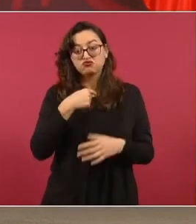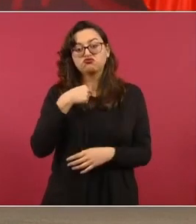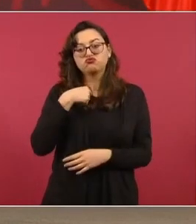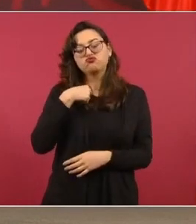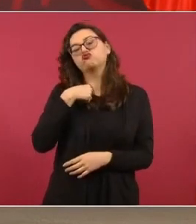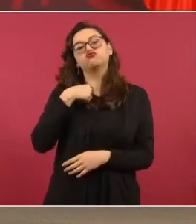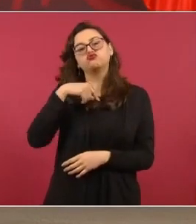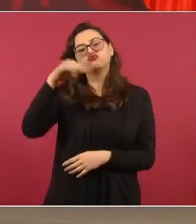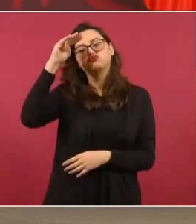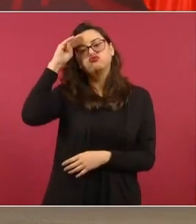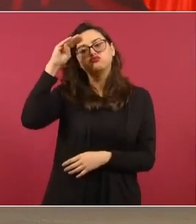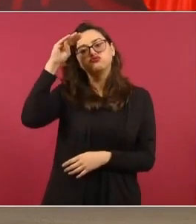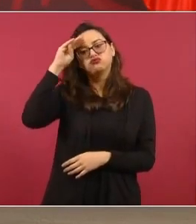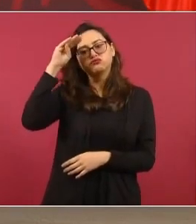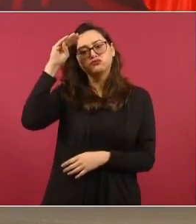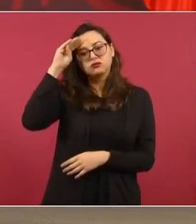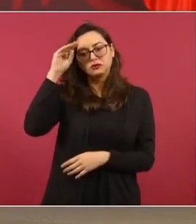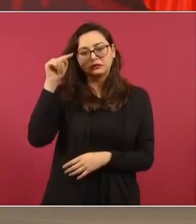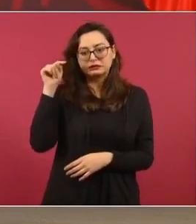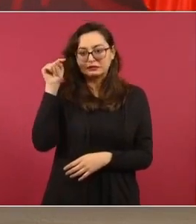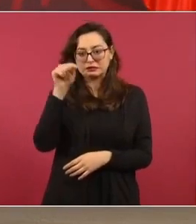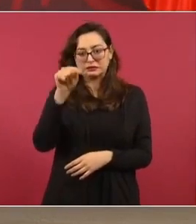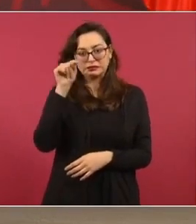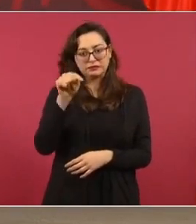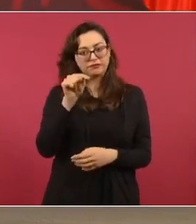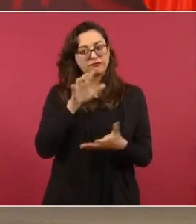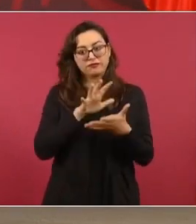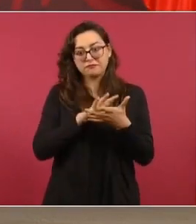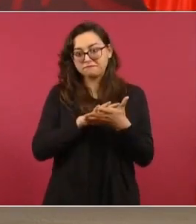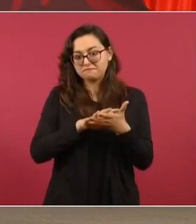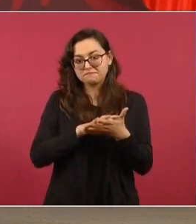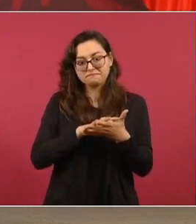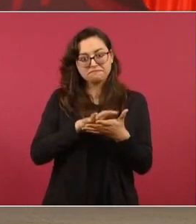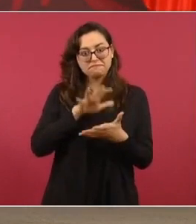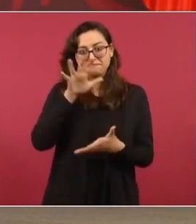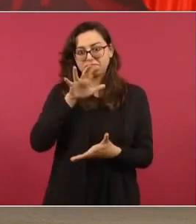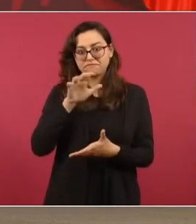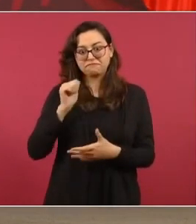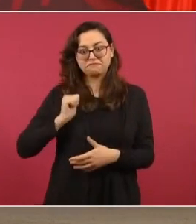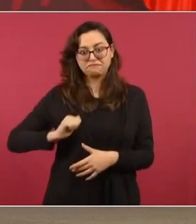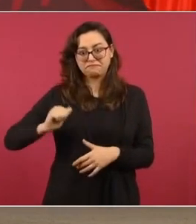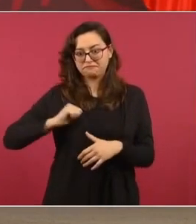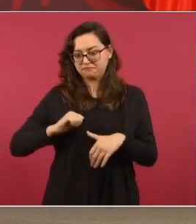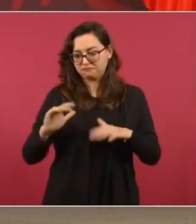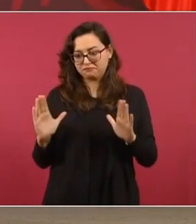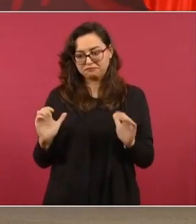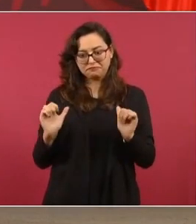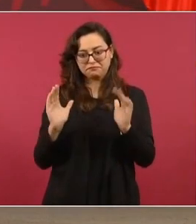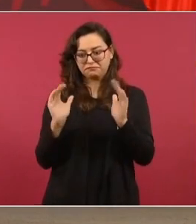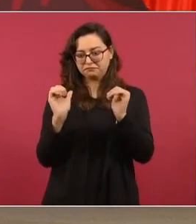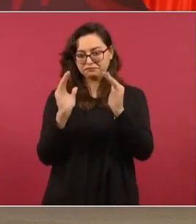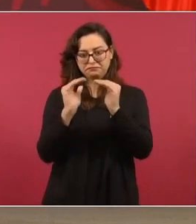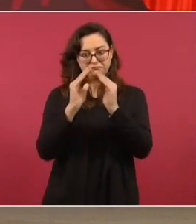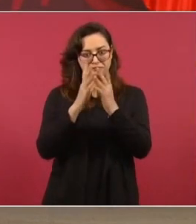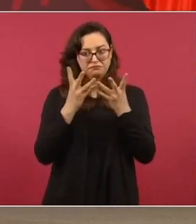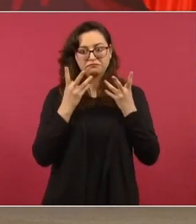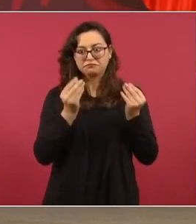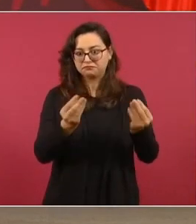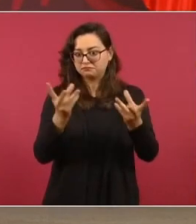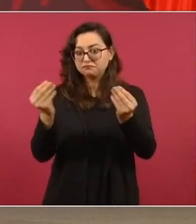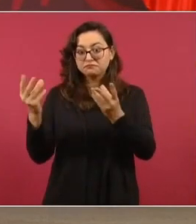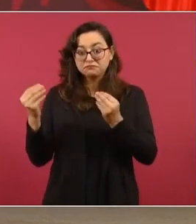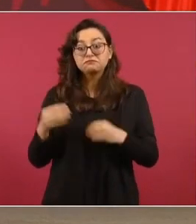encontrar el mayor número de vestigios arqueológicos. Y sí,